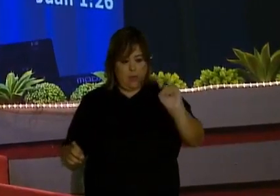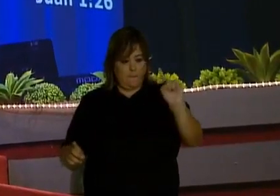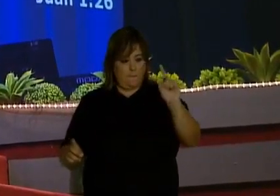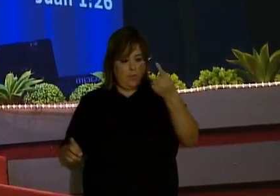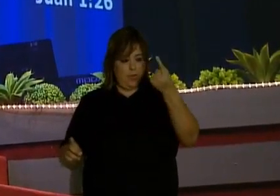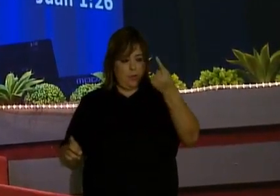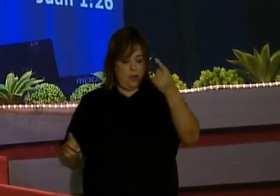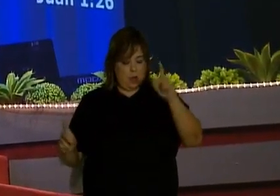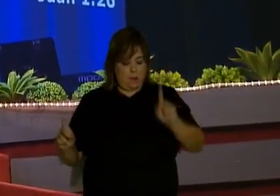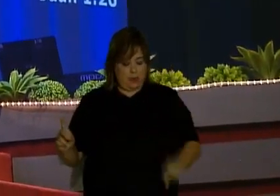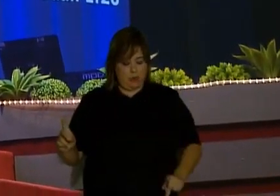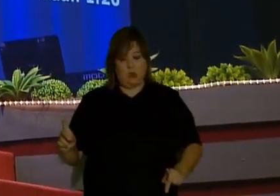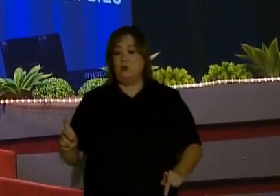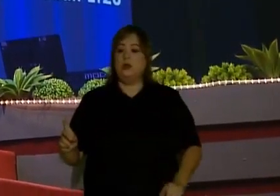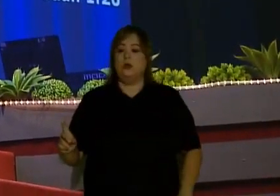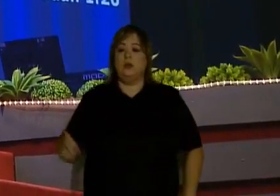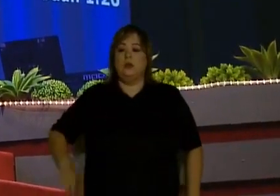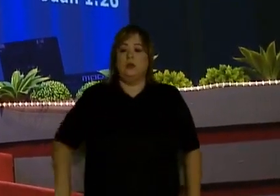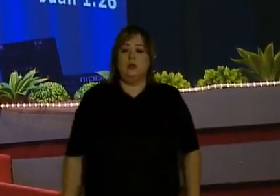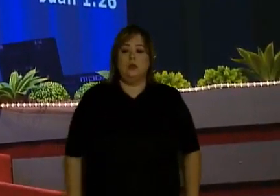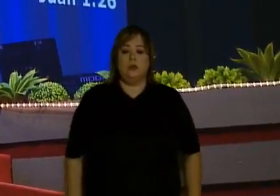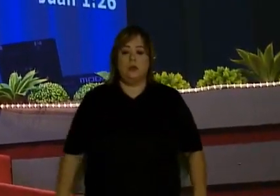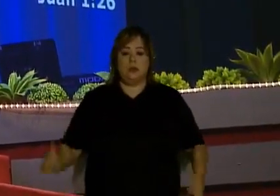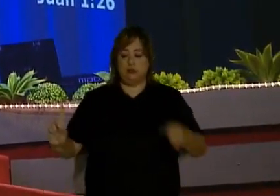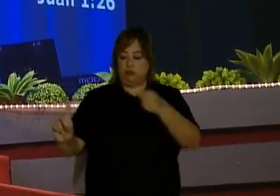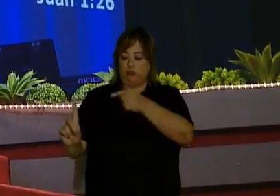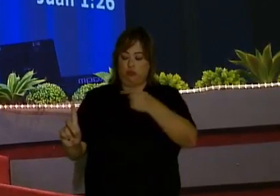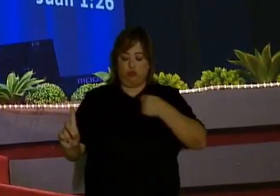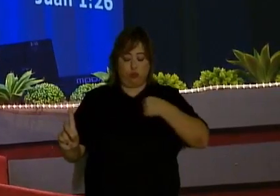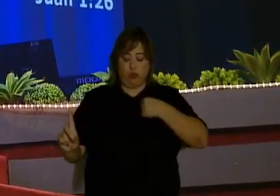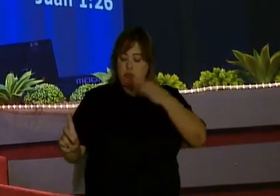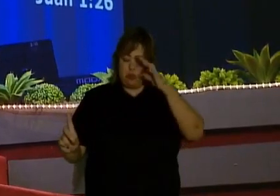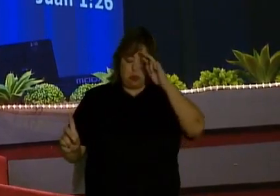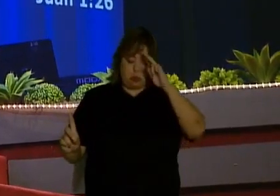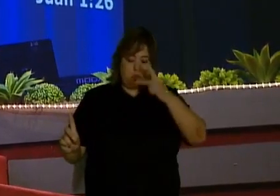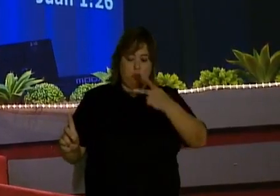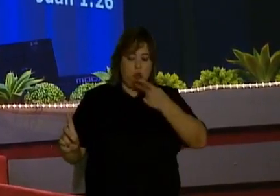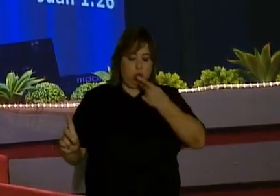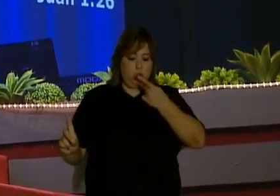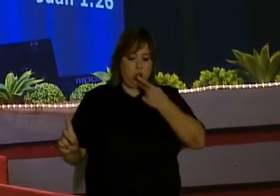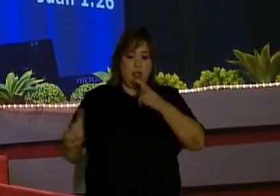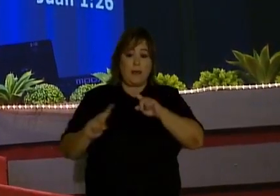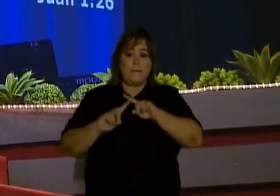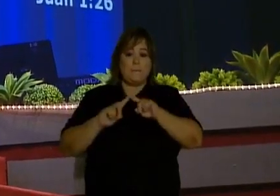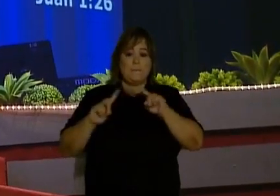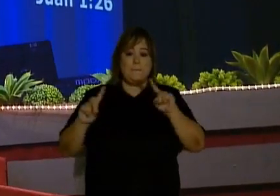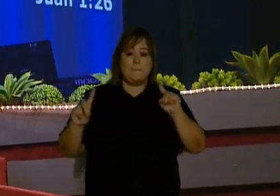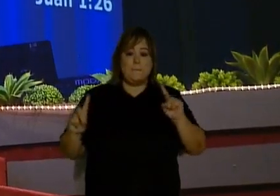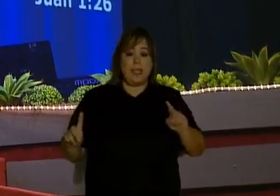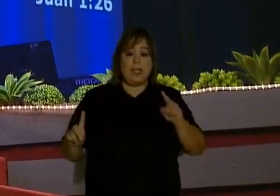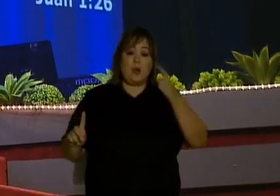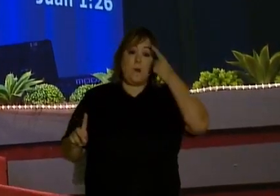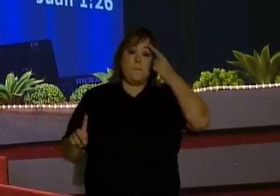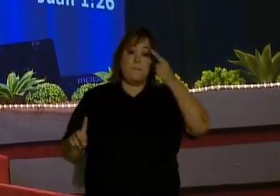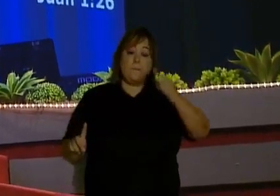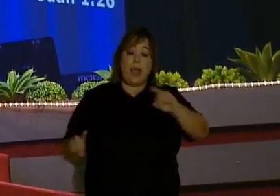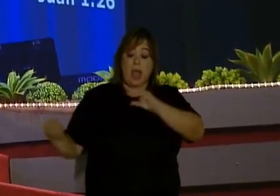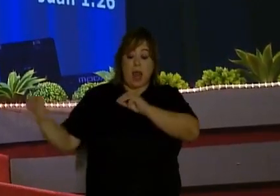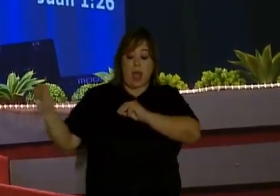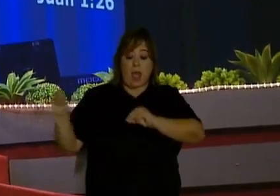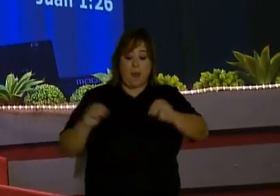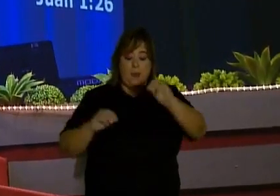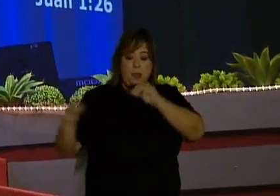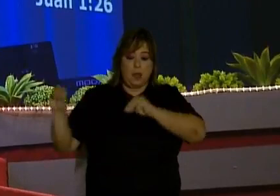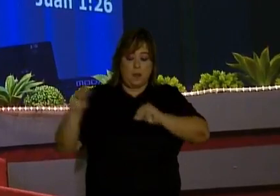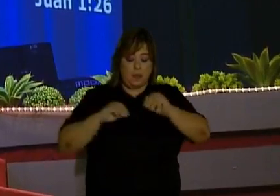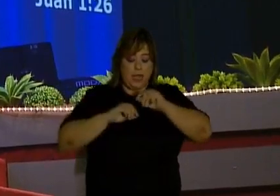entiende? Y yo no le conocía, mas para que fuese manifestado a